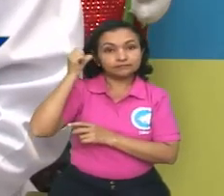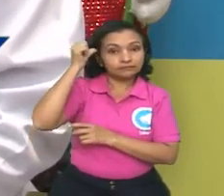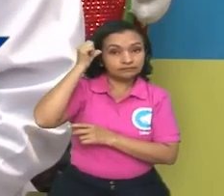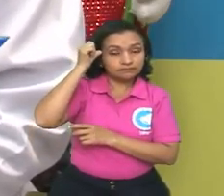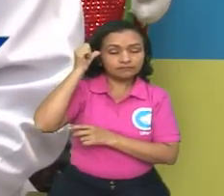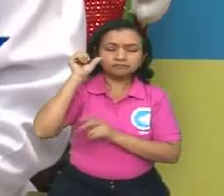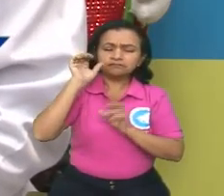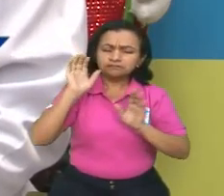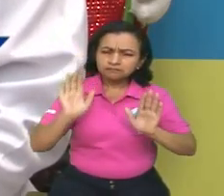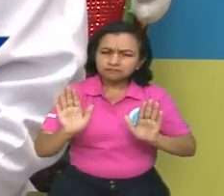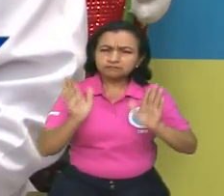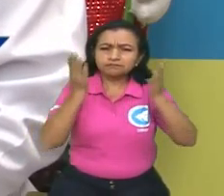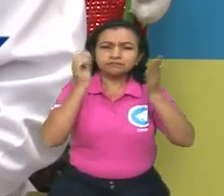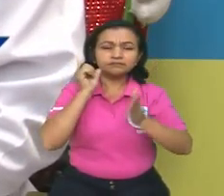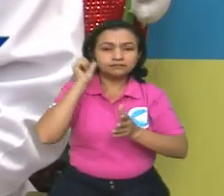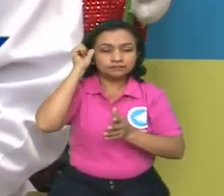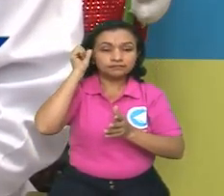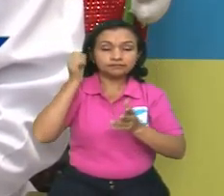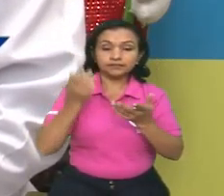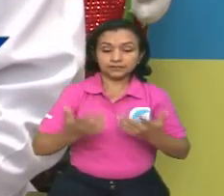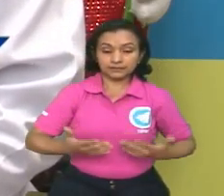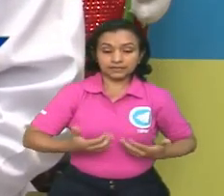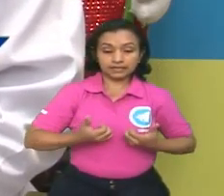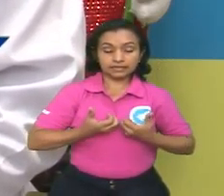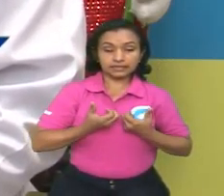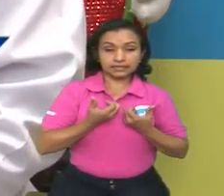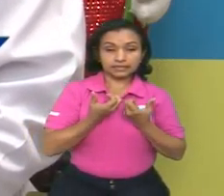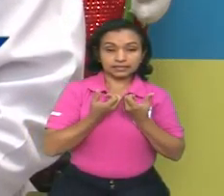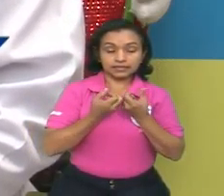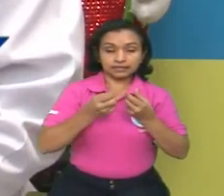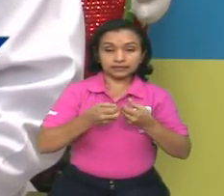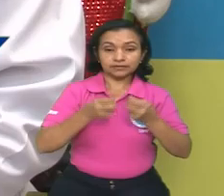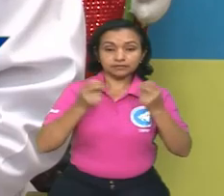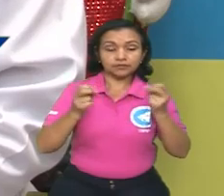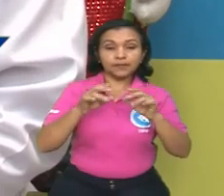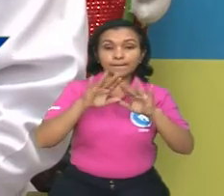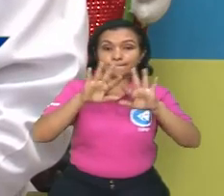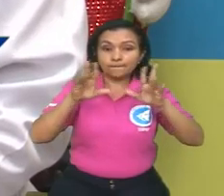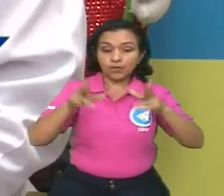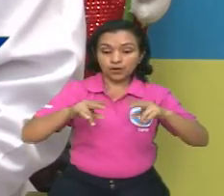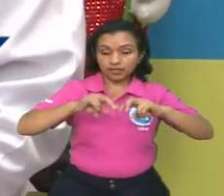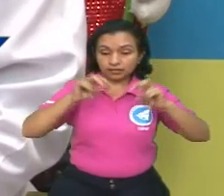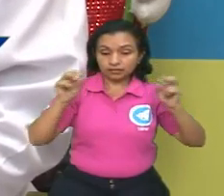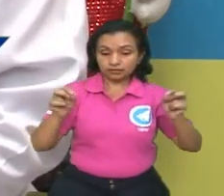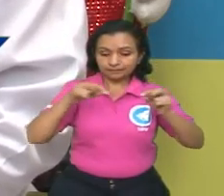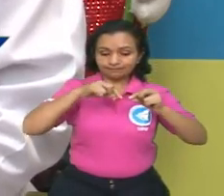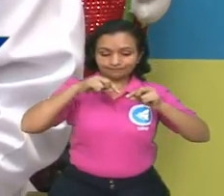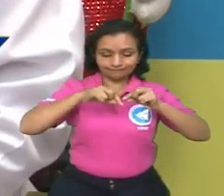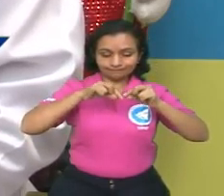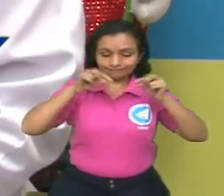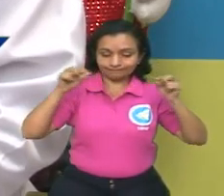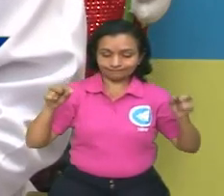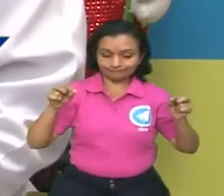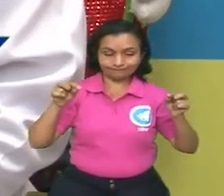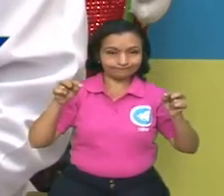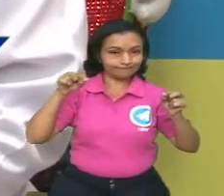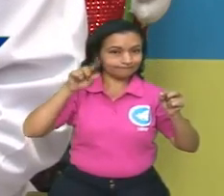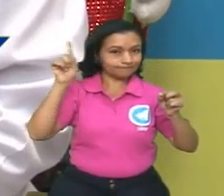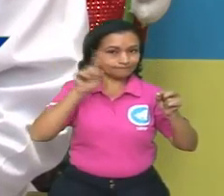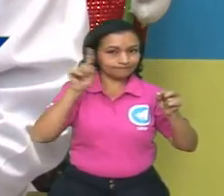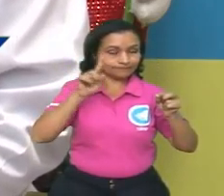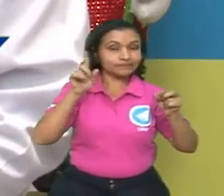adultas mayores. El cáncer cervicouterino es un flagelo que nosotros estamos llevando en nuestra sociedad. No debería de ser así porque es